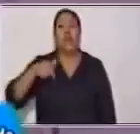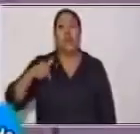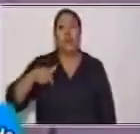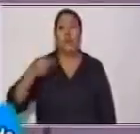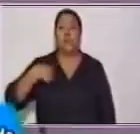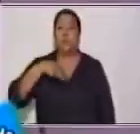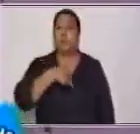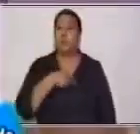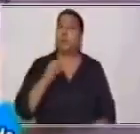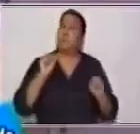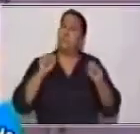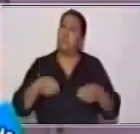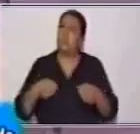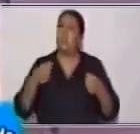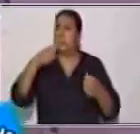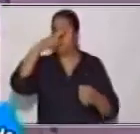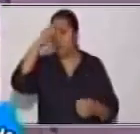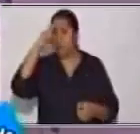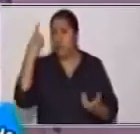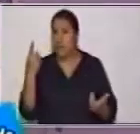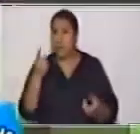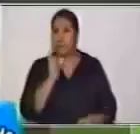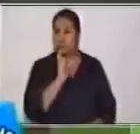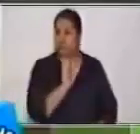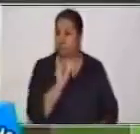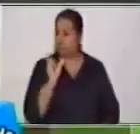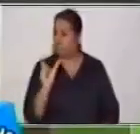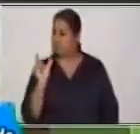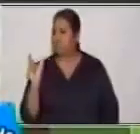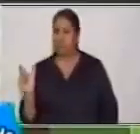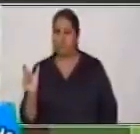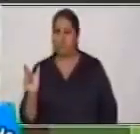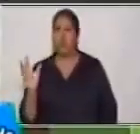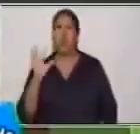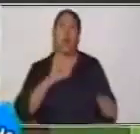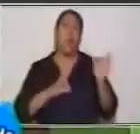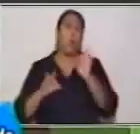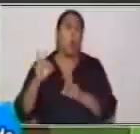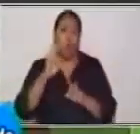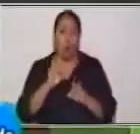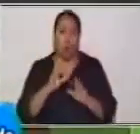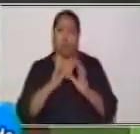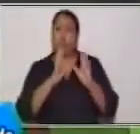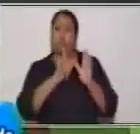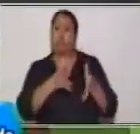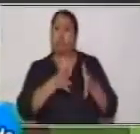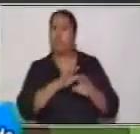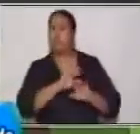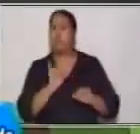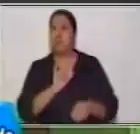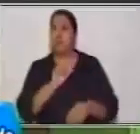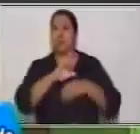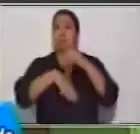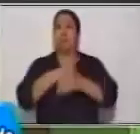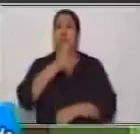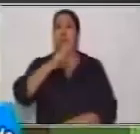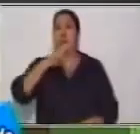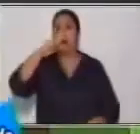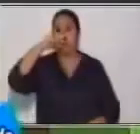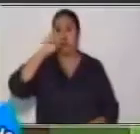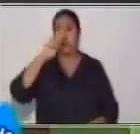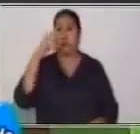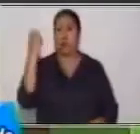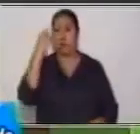podemos trabajar término a término o con los factores tal y como lo tenemos acá, sacando un común denominador